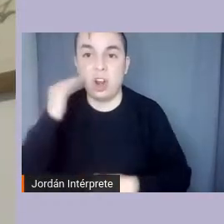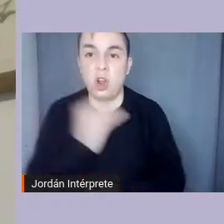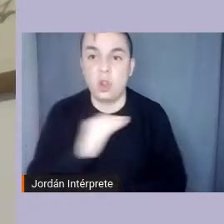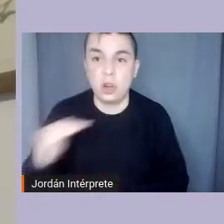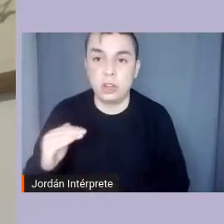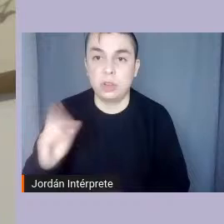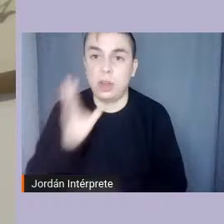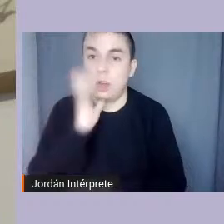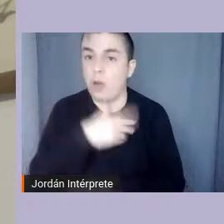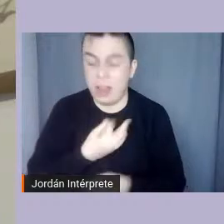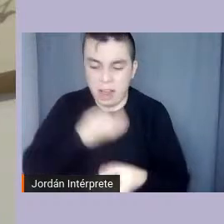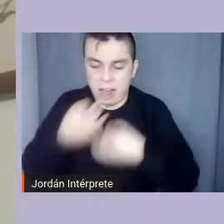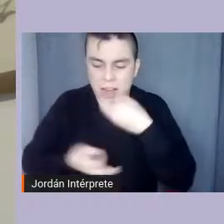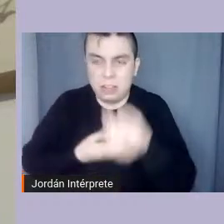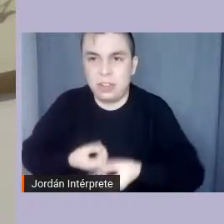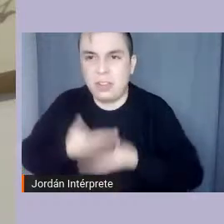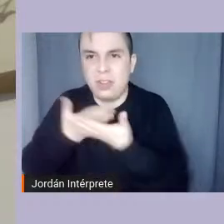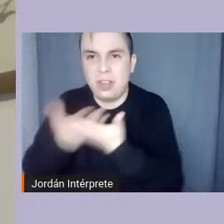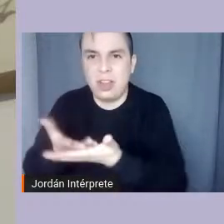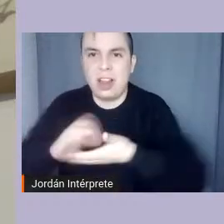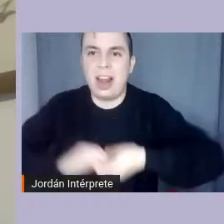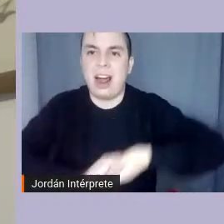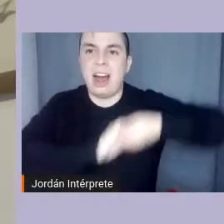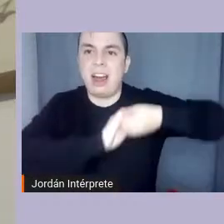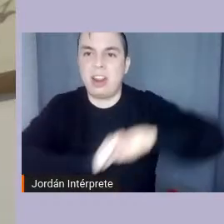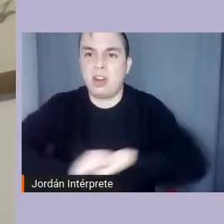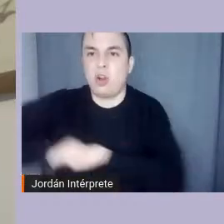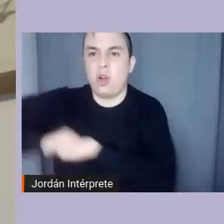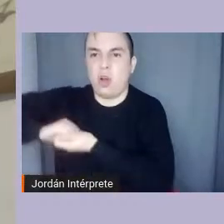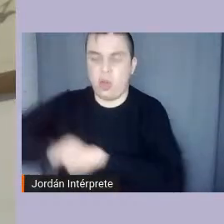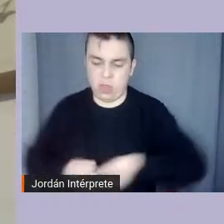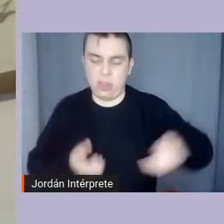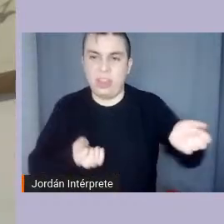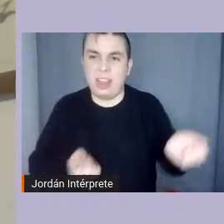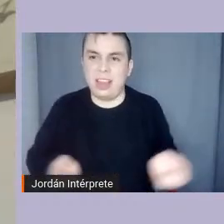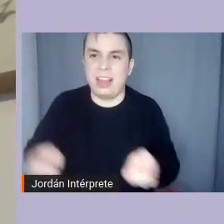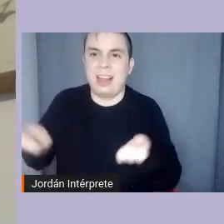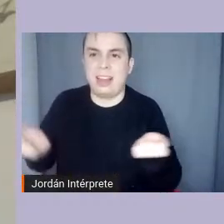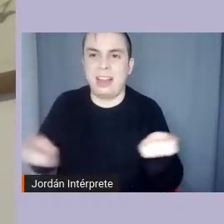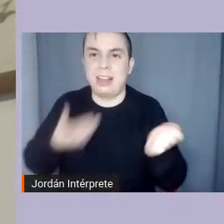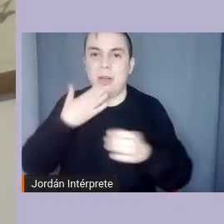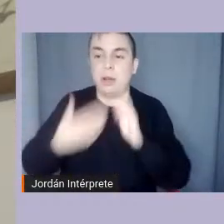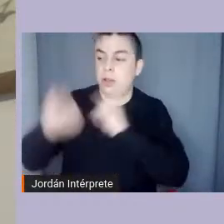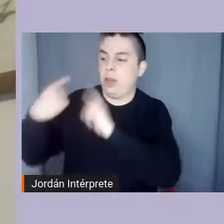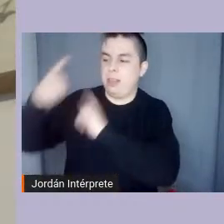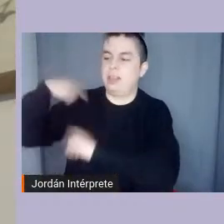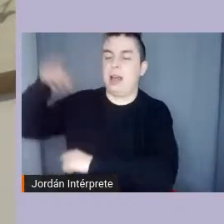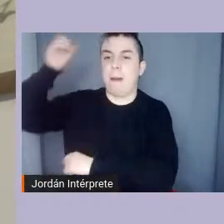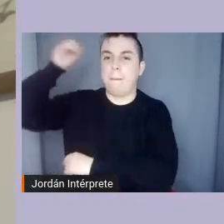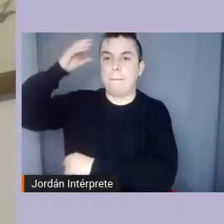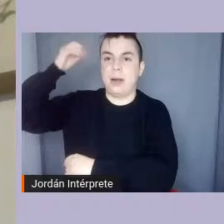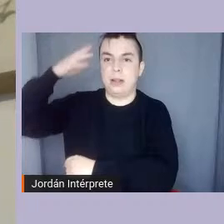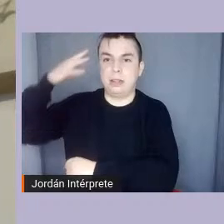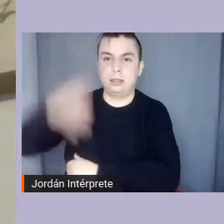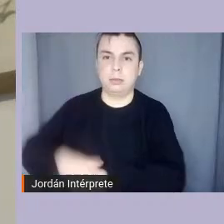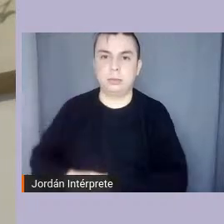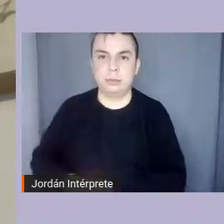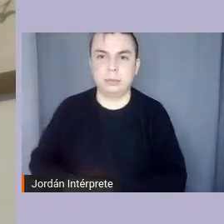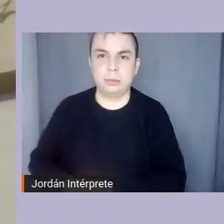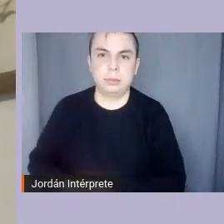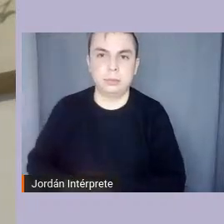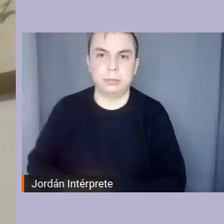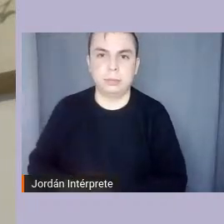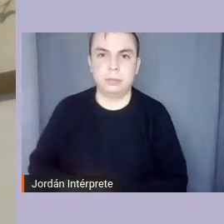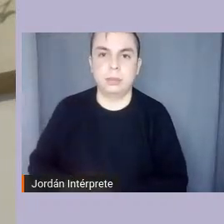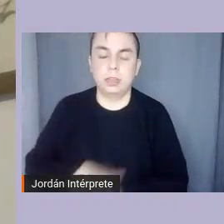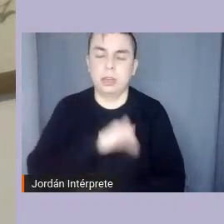a los niños las rondas que aprendieron de niños también. Han pasado